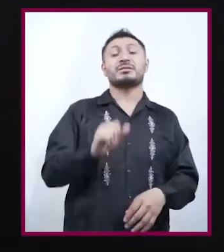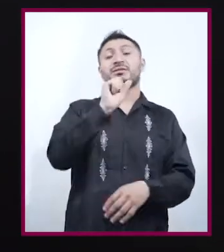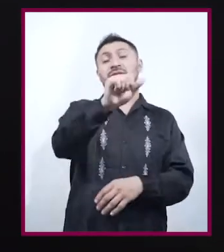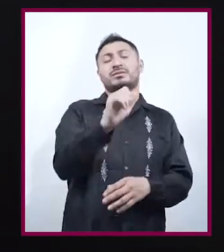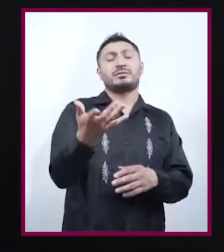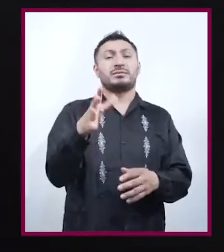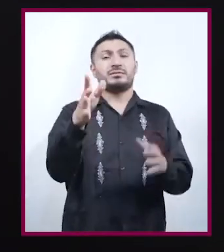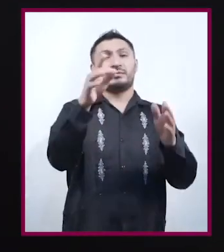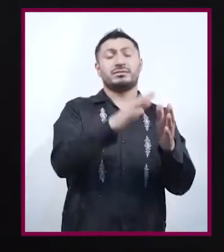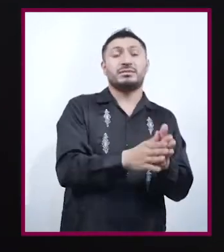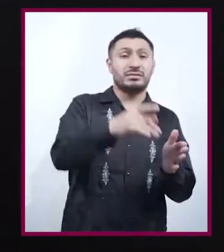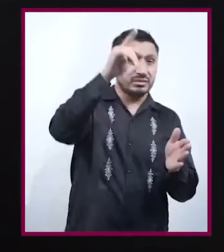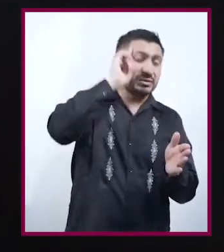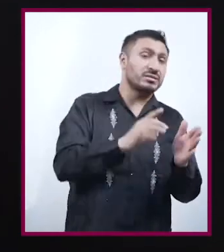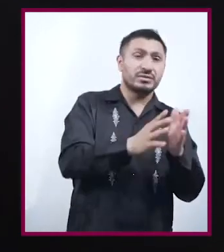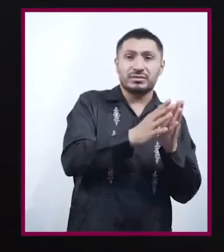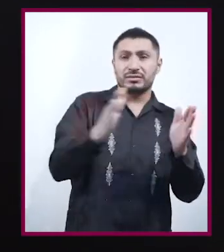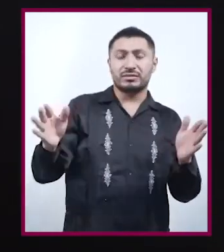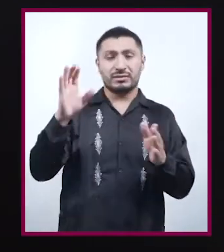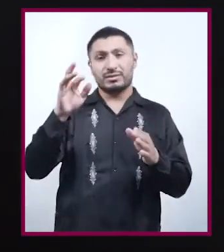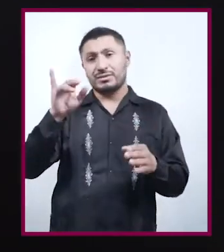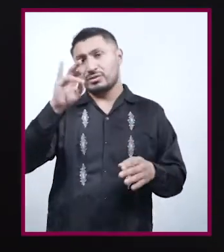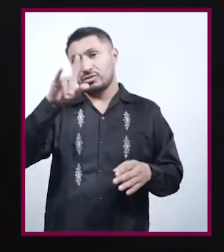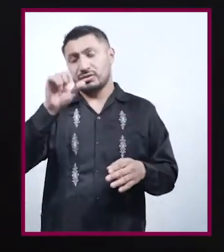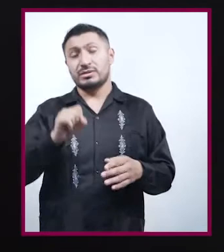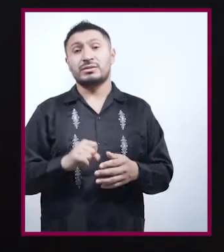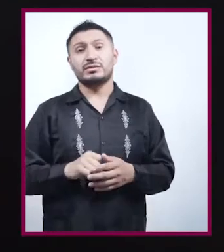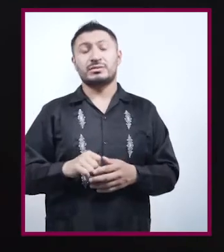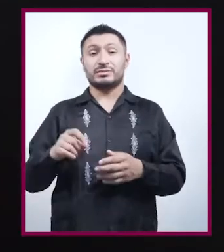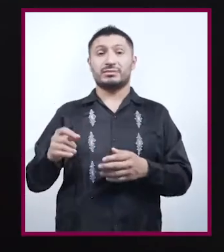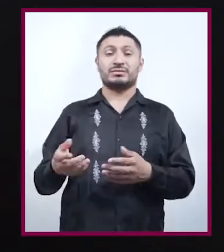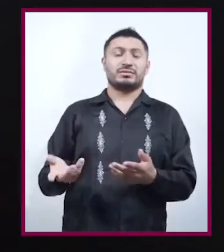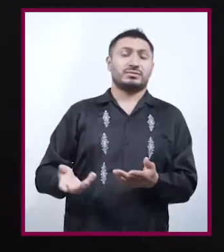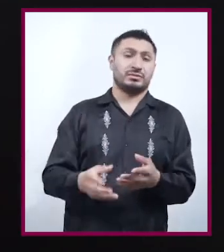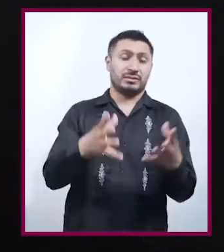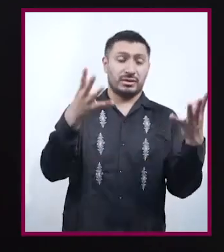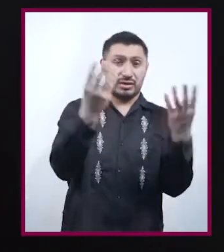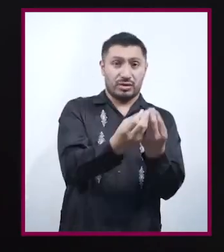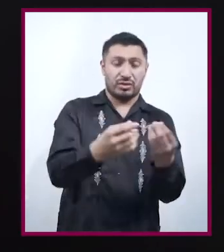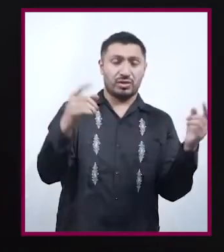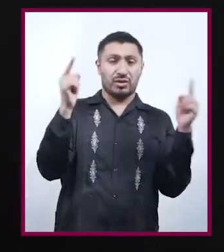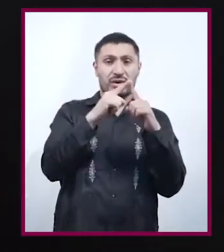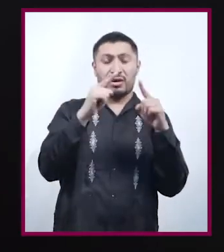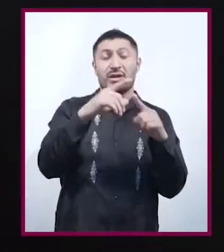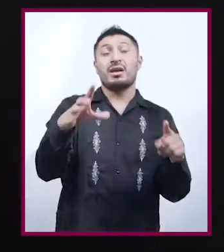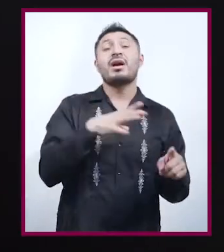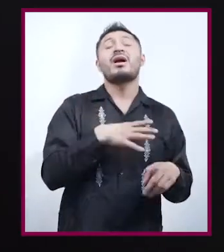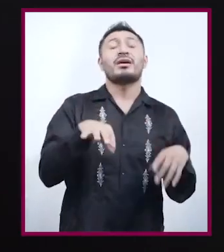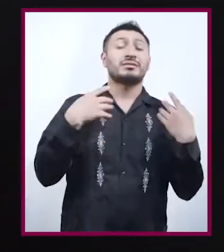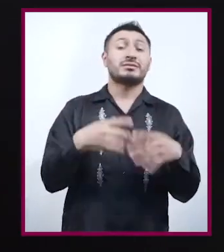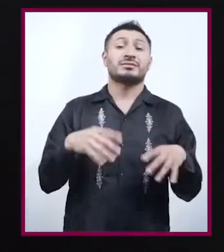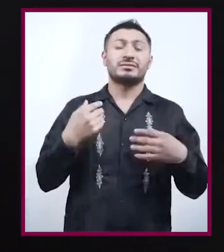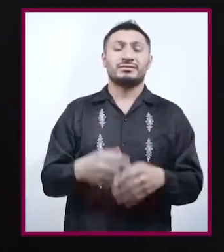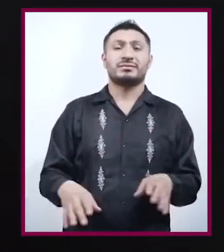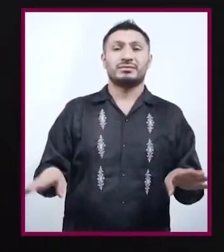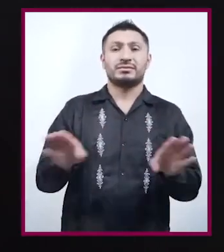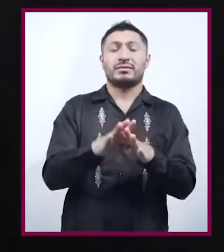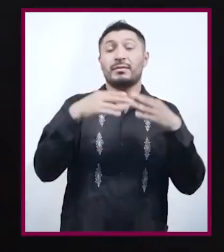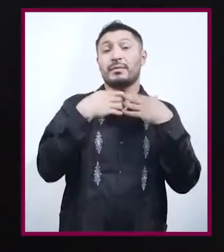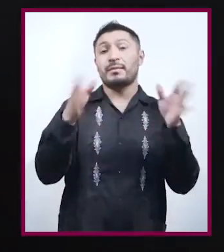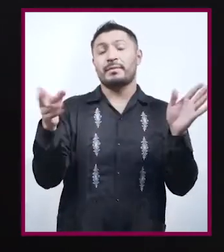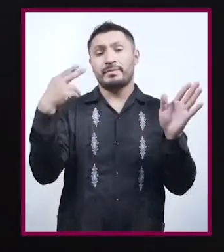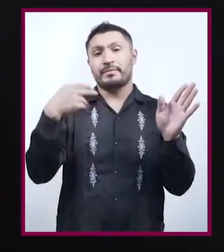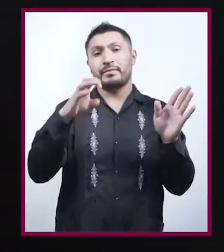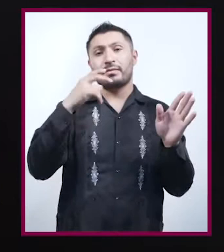conquista, en el siglo XVI entre las mujeres peninsulares y las criollas. A un costado de la catedral llegó a existir